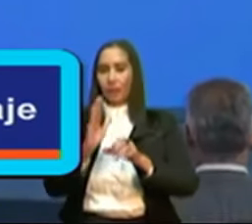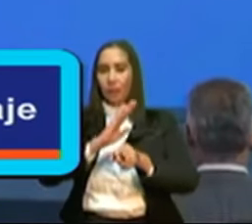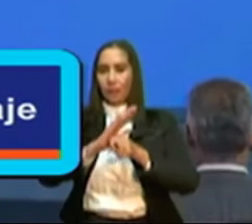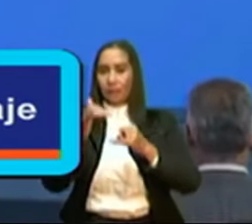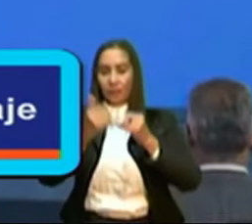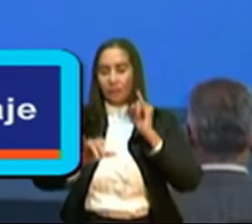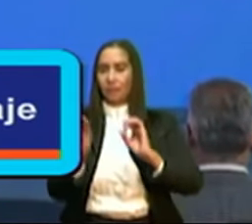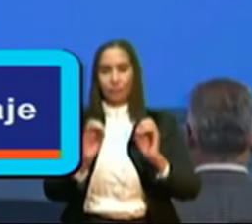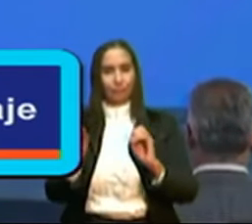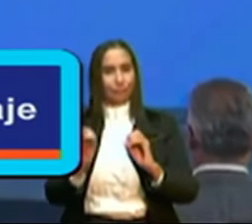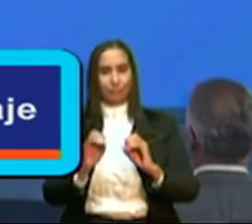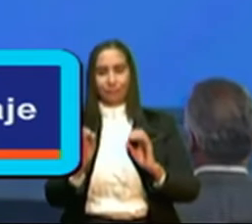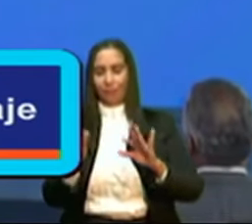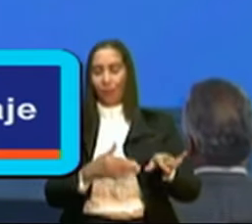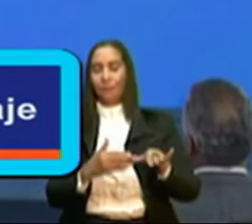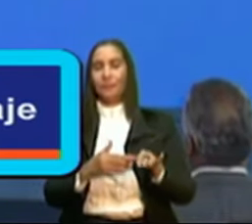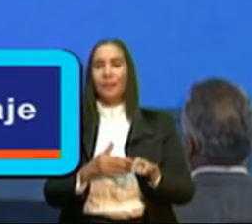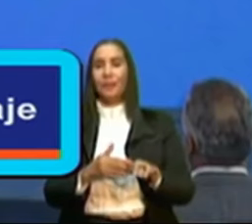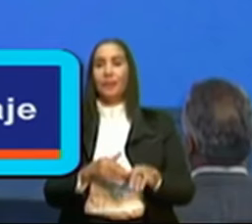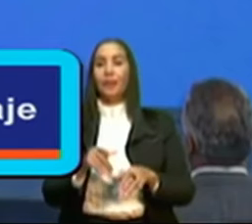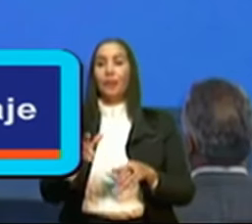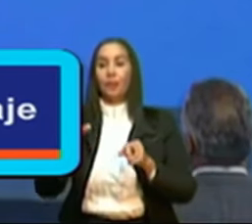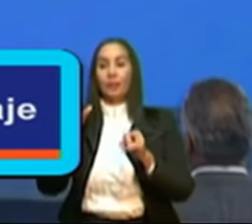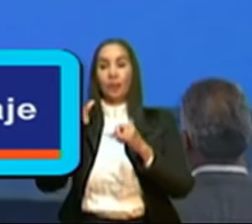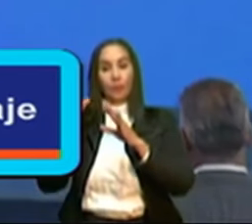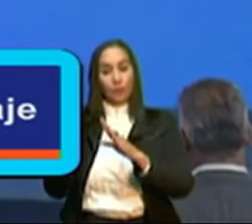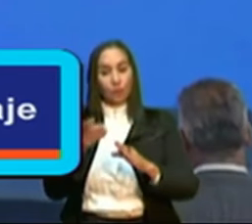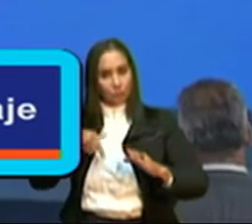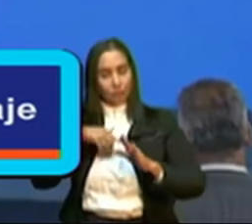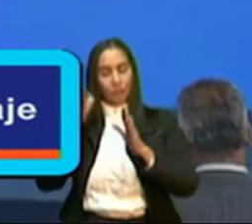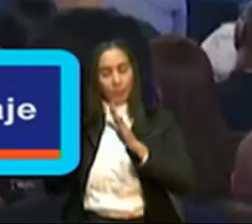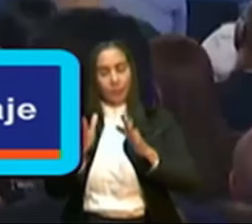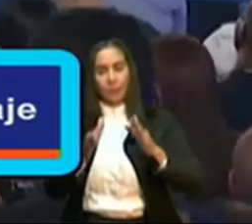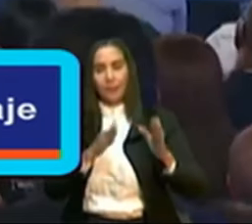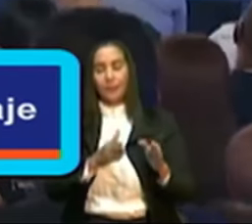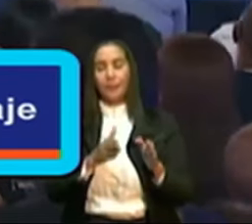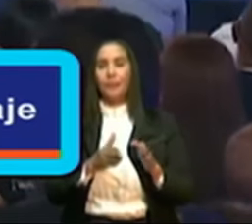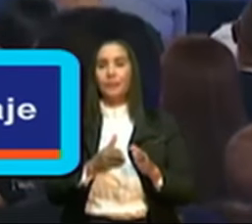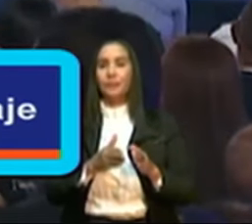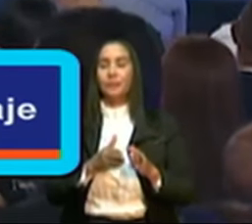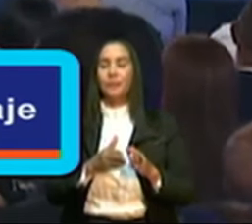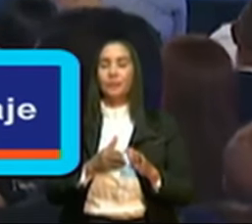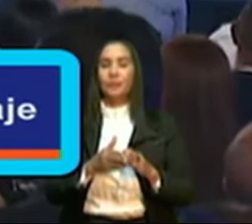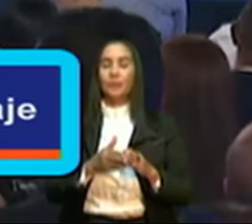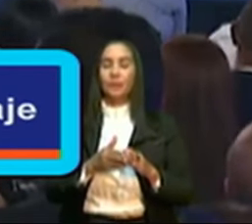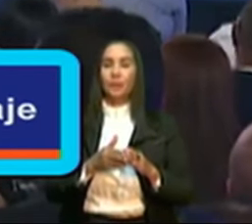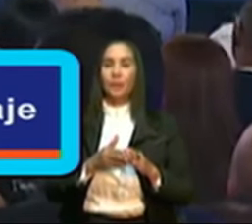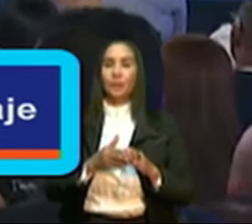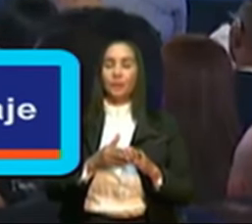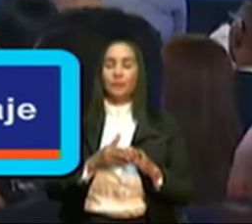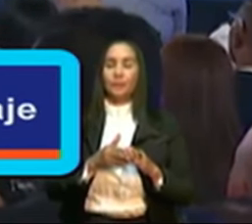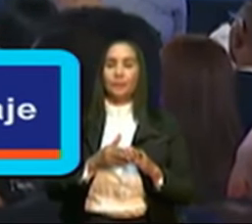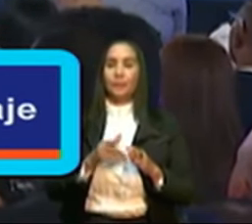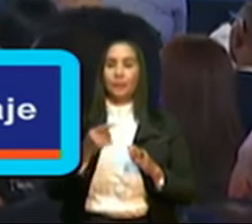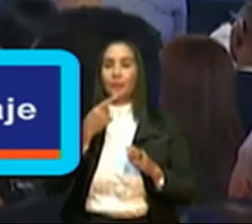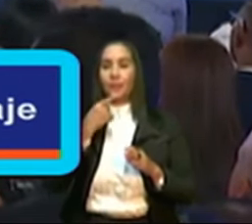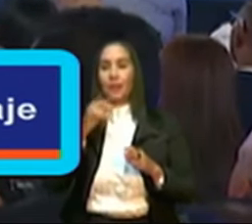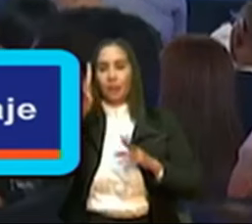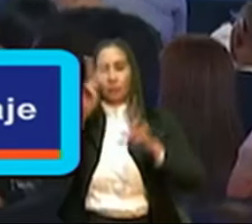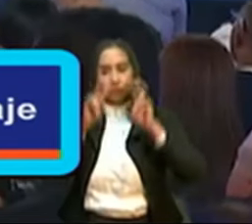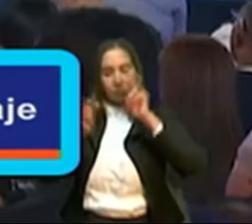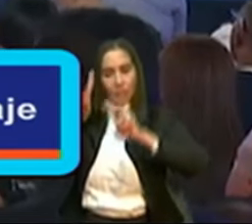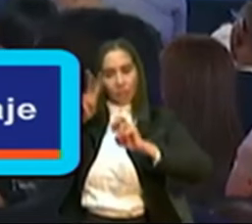listo. Lo que está adaptado listo, que lo preparamos nosotros, fueron los, como dicen, para dar